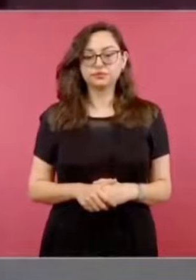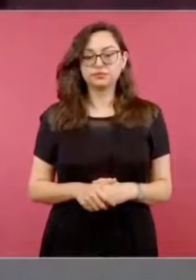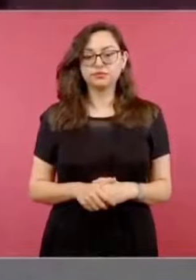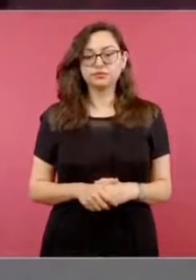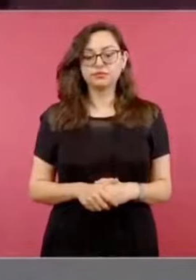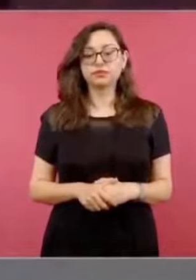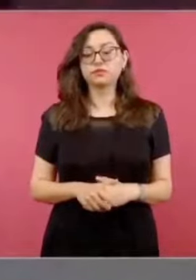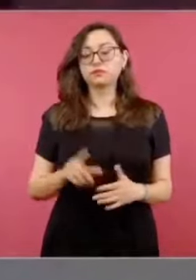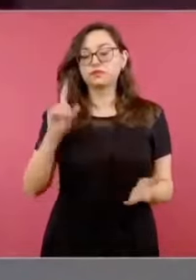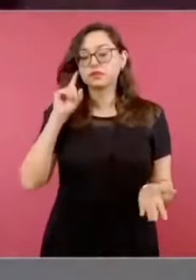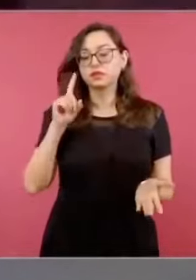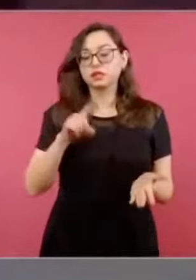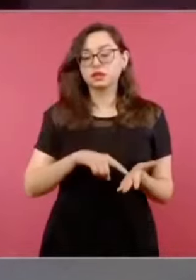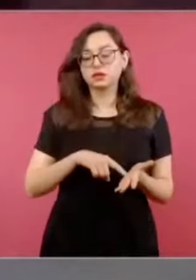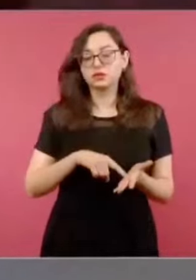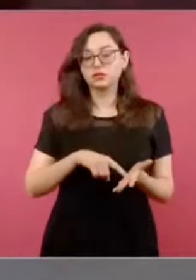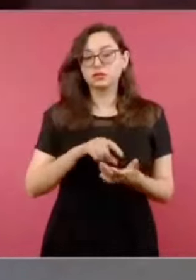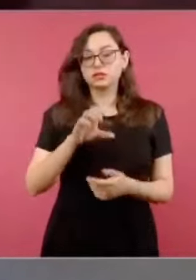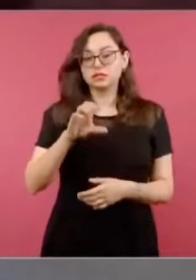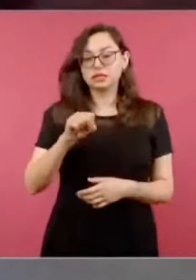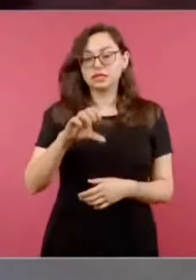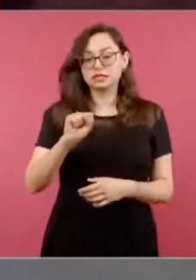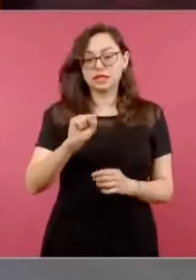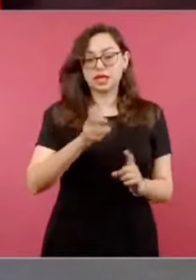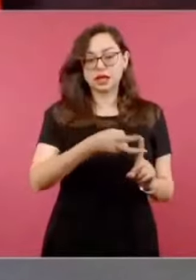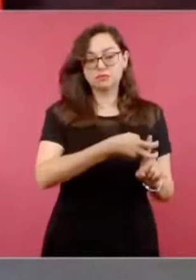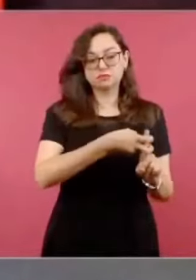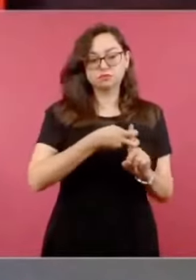fueron alrededor de 60.